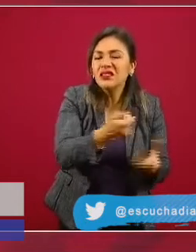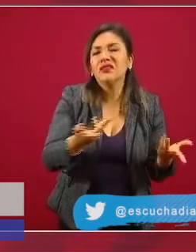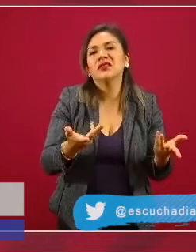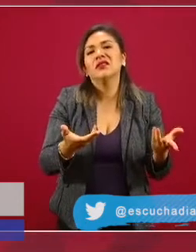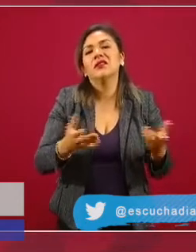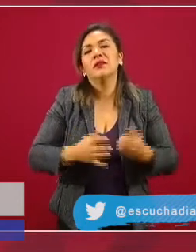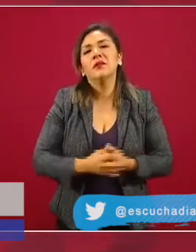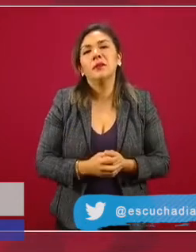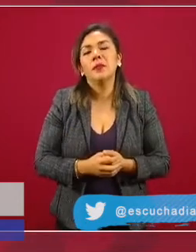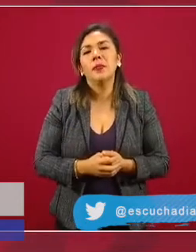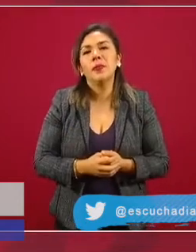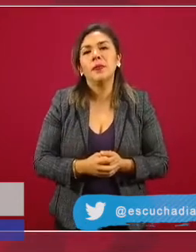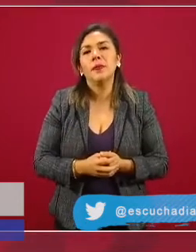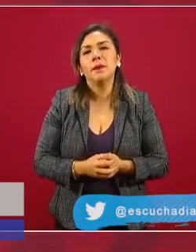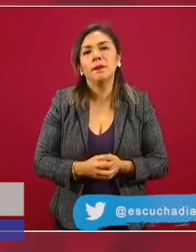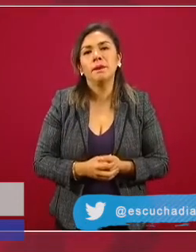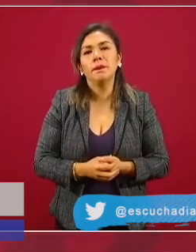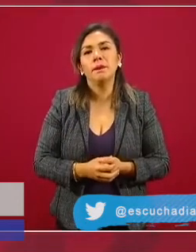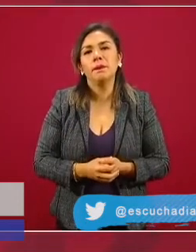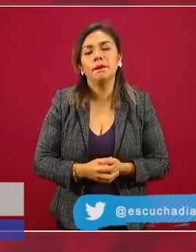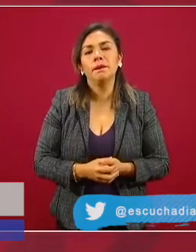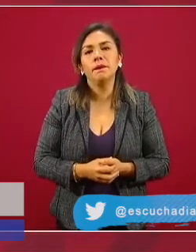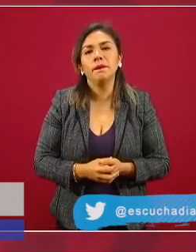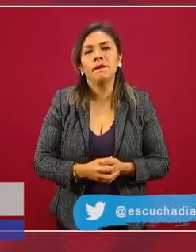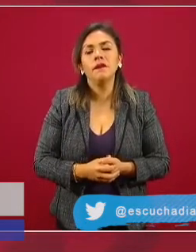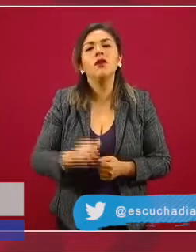de las nuevas políticas públicas.